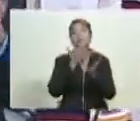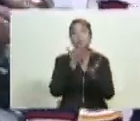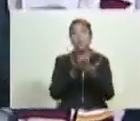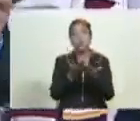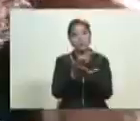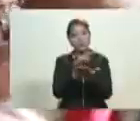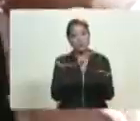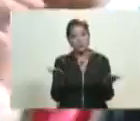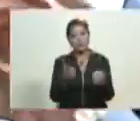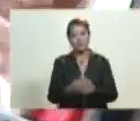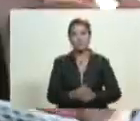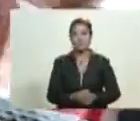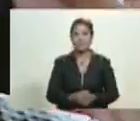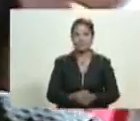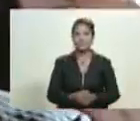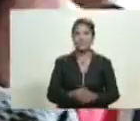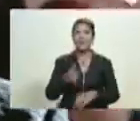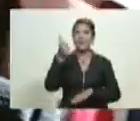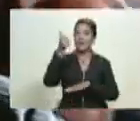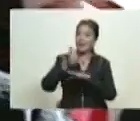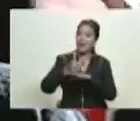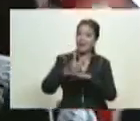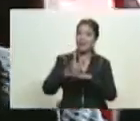compañero jefe